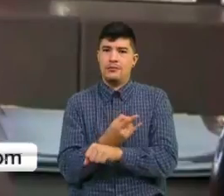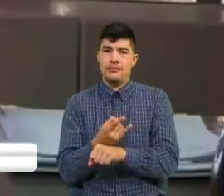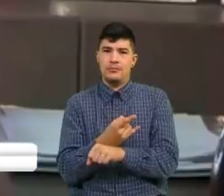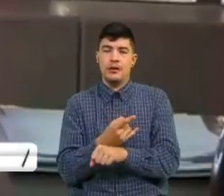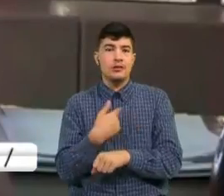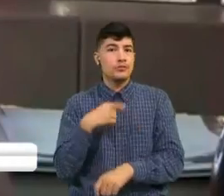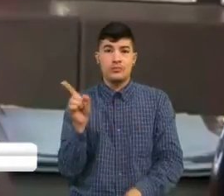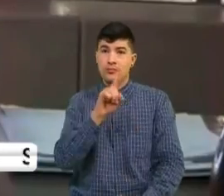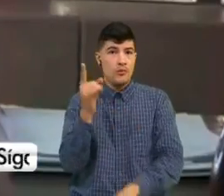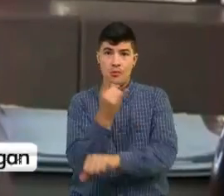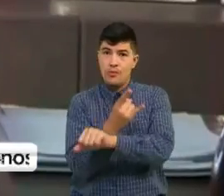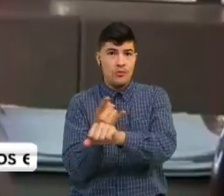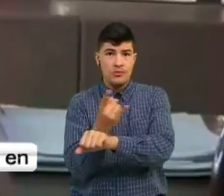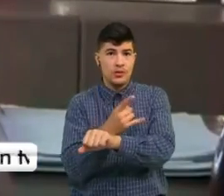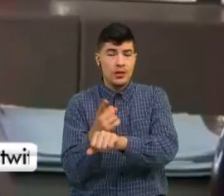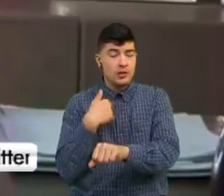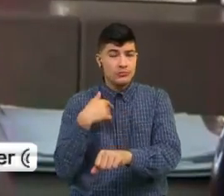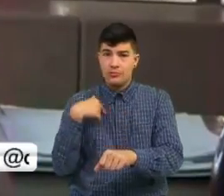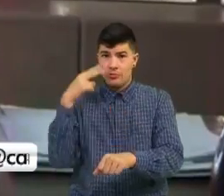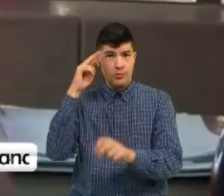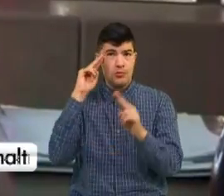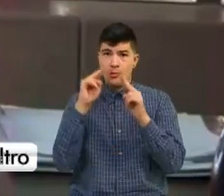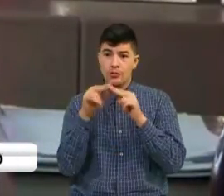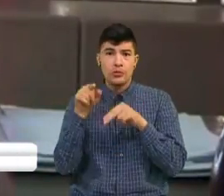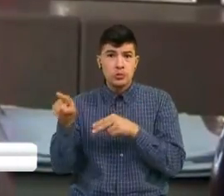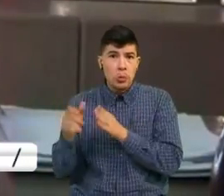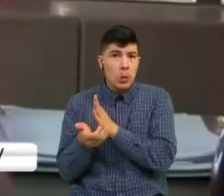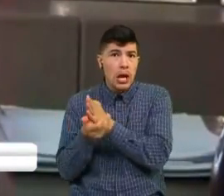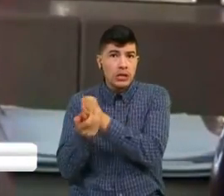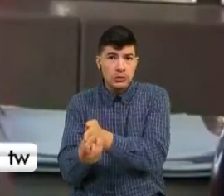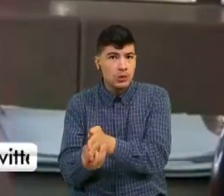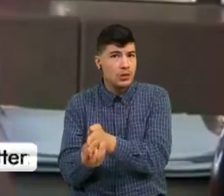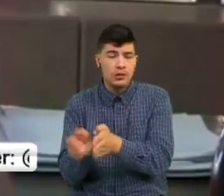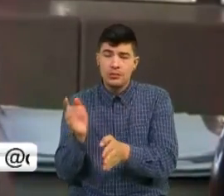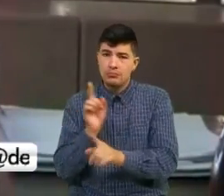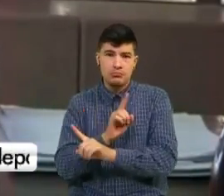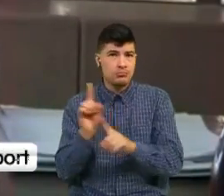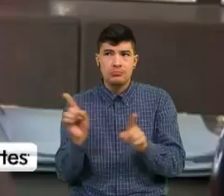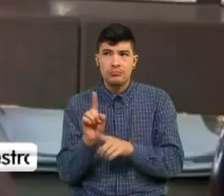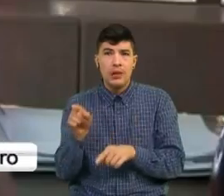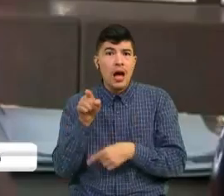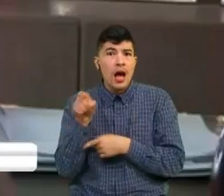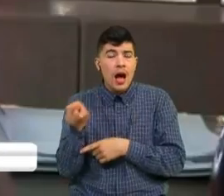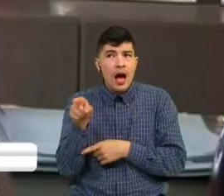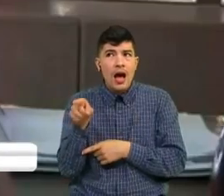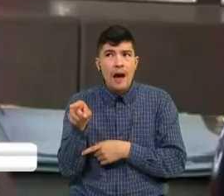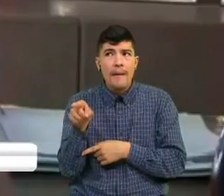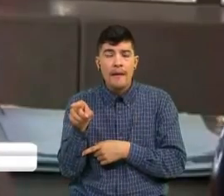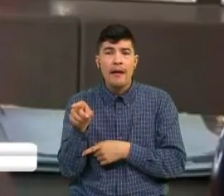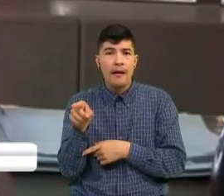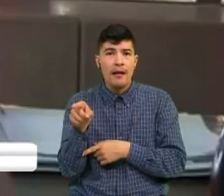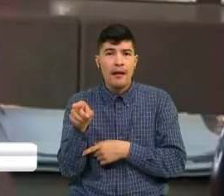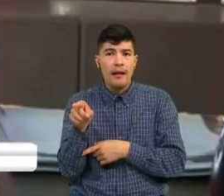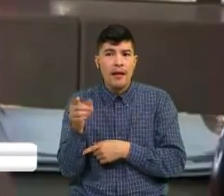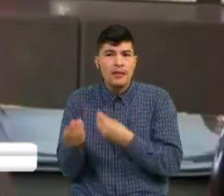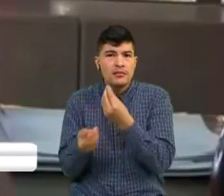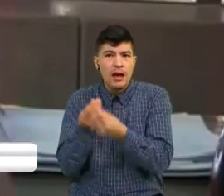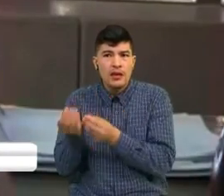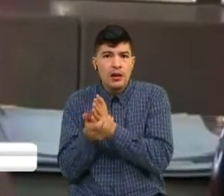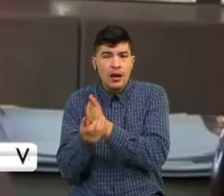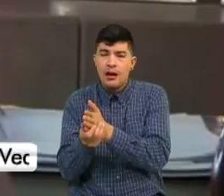autoricé ni tuve conocimiento de esas gestiones, las cuales se hicieron en directa violación de